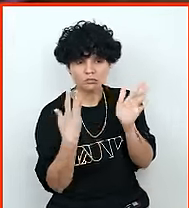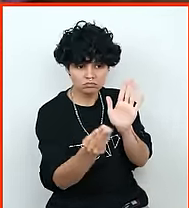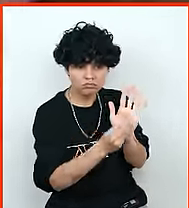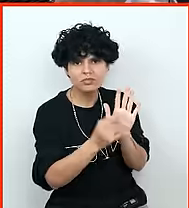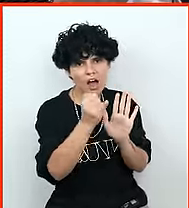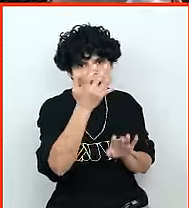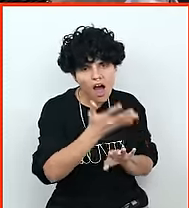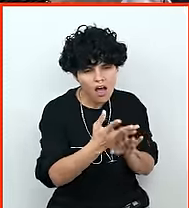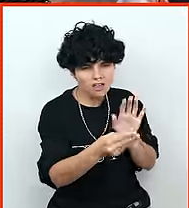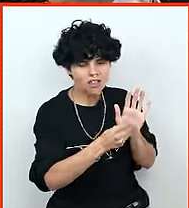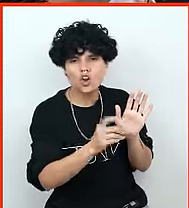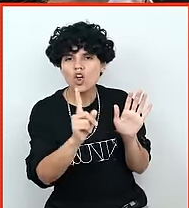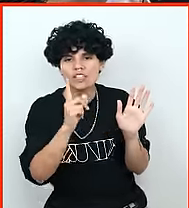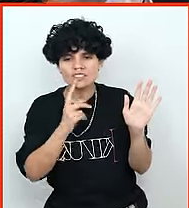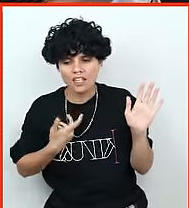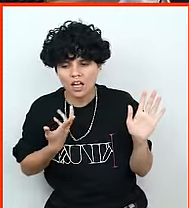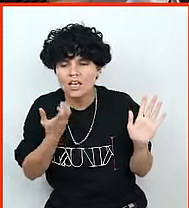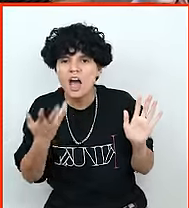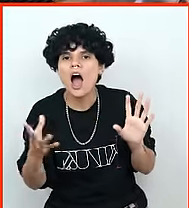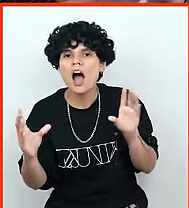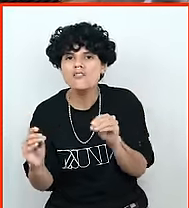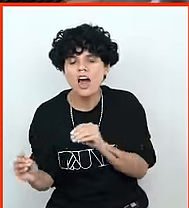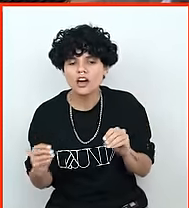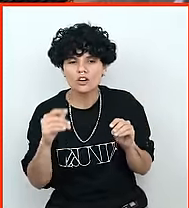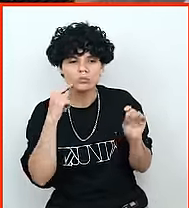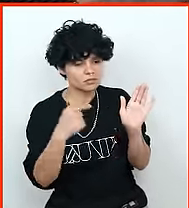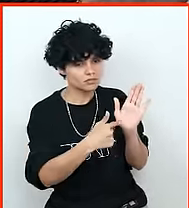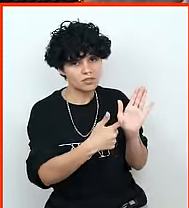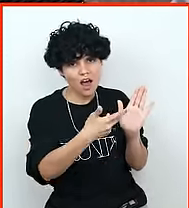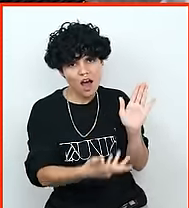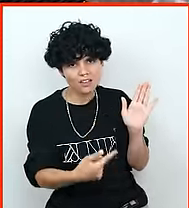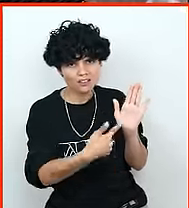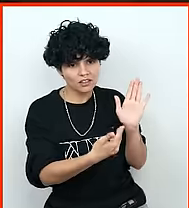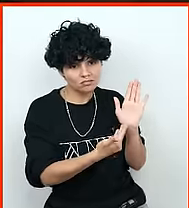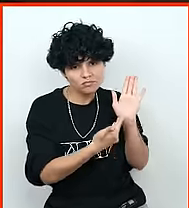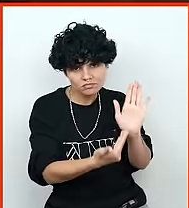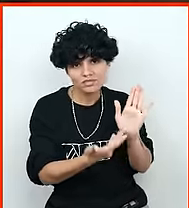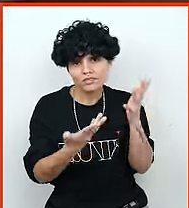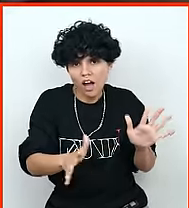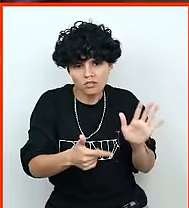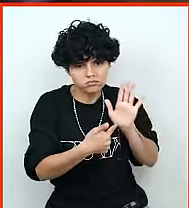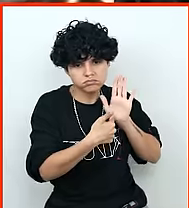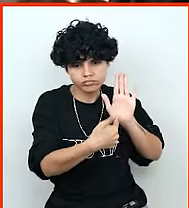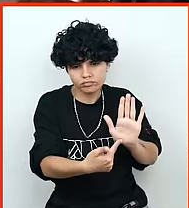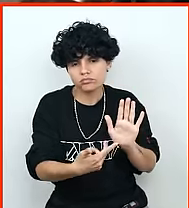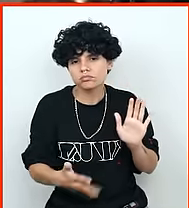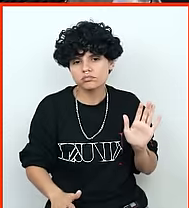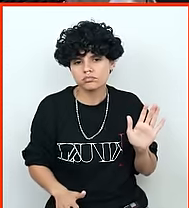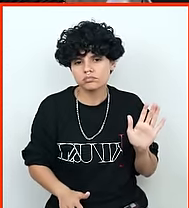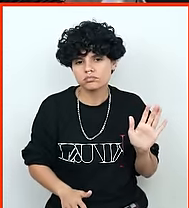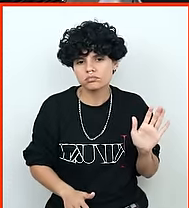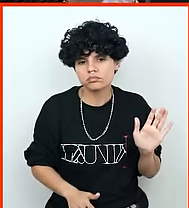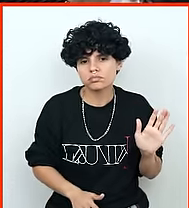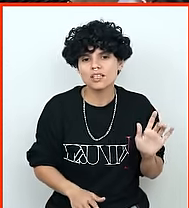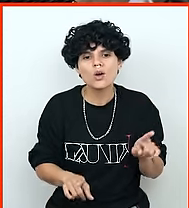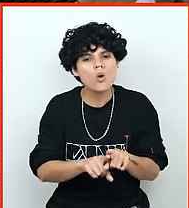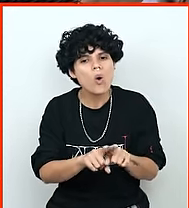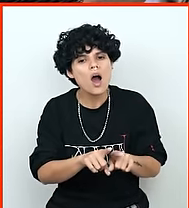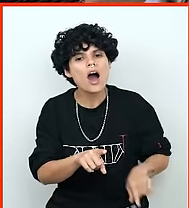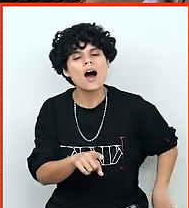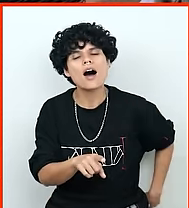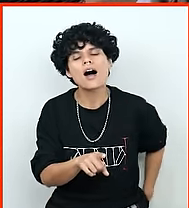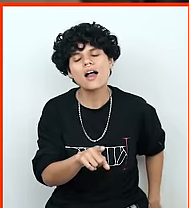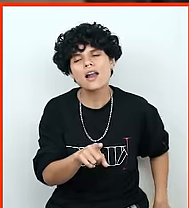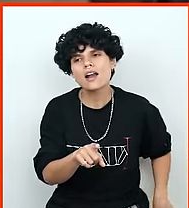distinto. Claro, por eso. No es necesario hablarlo, claro. Porque está dicho, ¿no es cierto? Claro, quizás. Sí, porque está dicho. Porque igual es un acto de